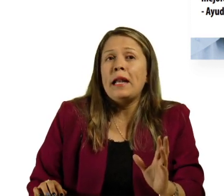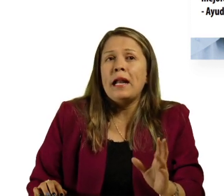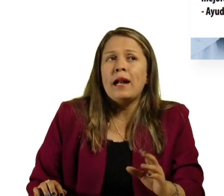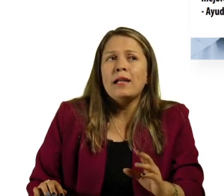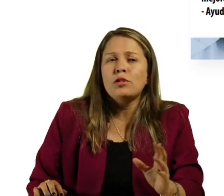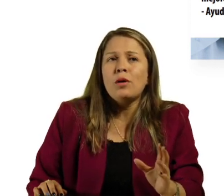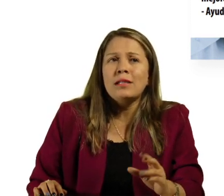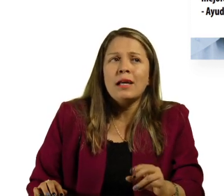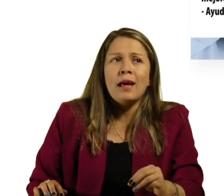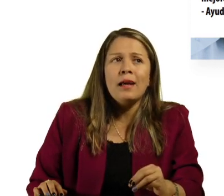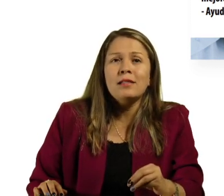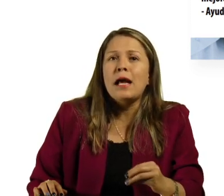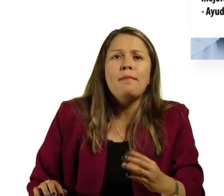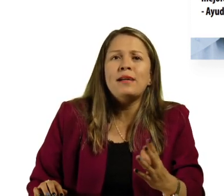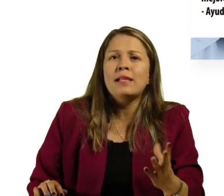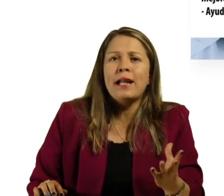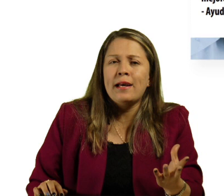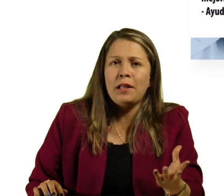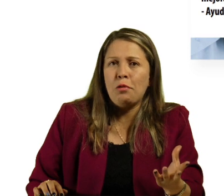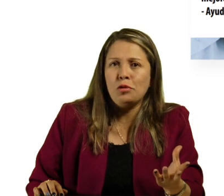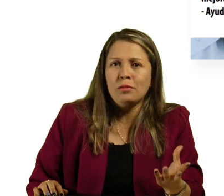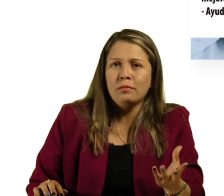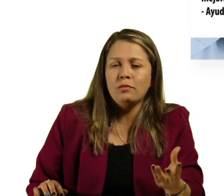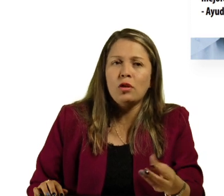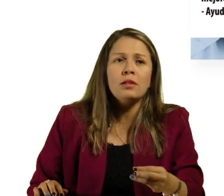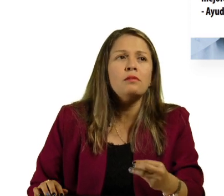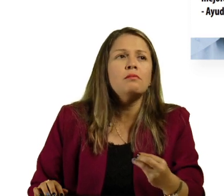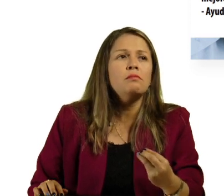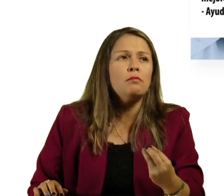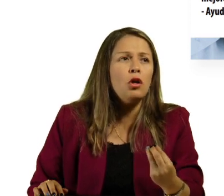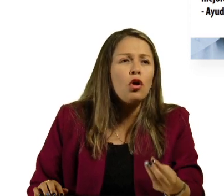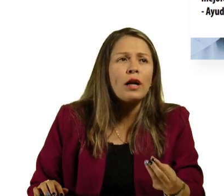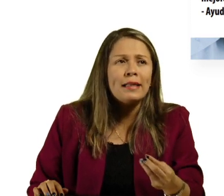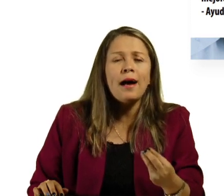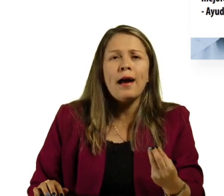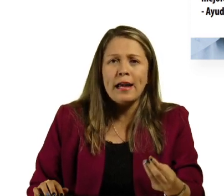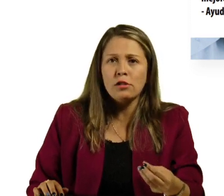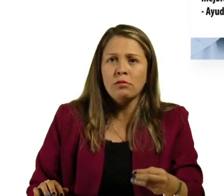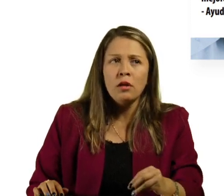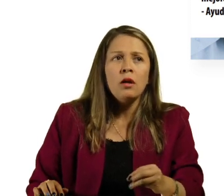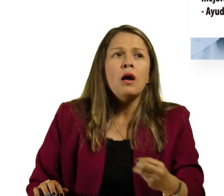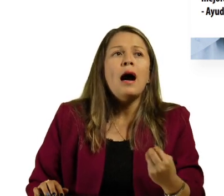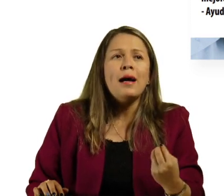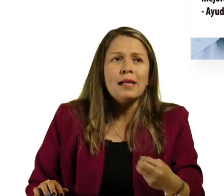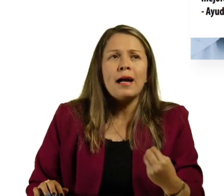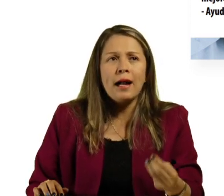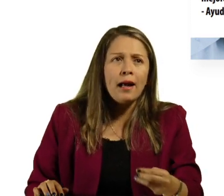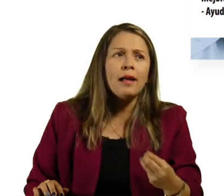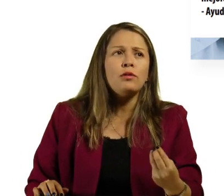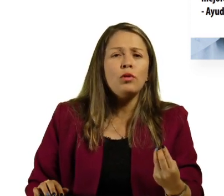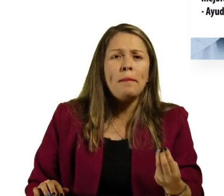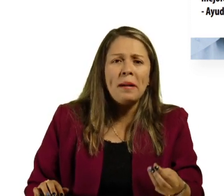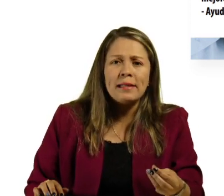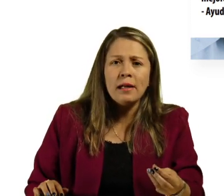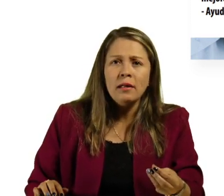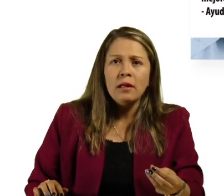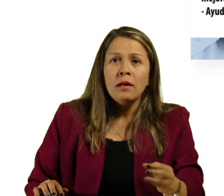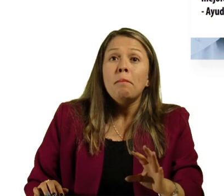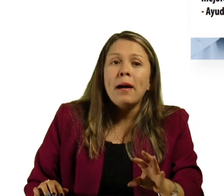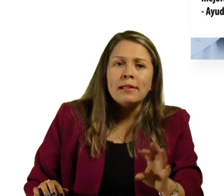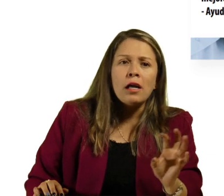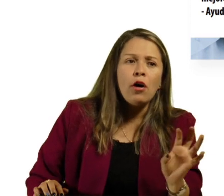en general esto hace que sean más creativos. Entonces, lo reta a eso, a sacar adelante una